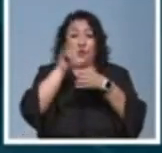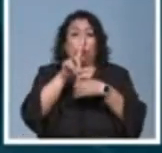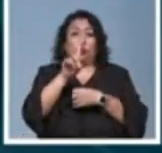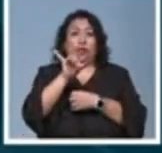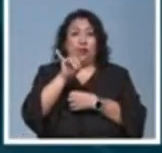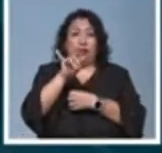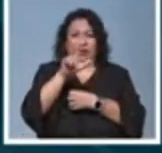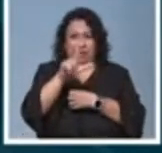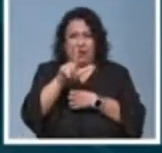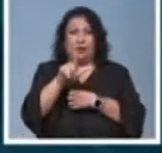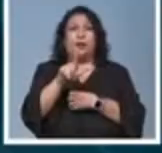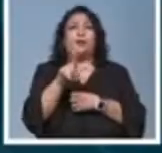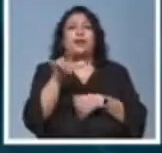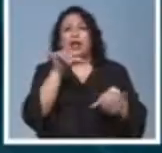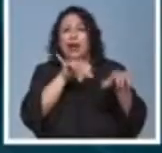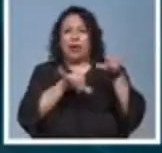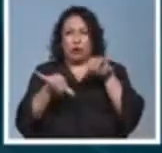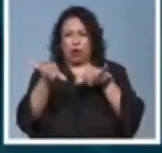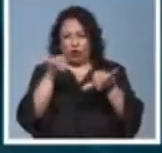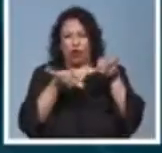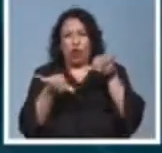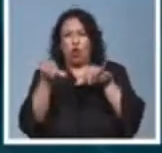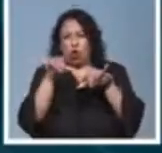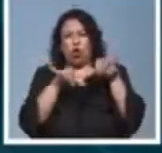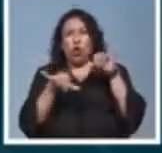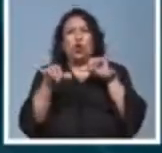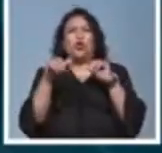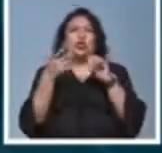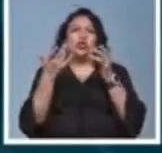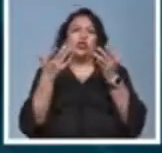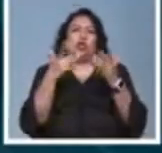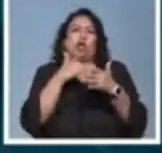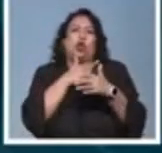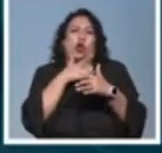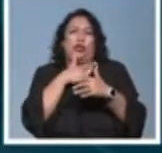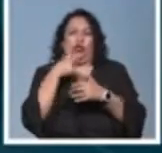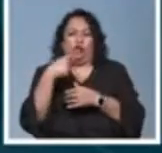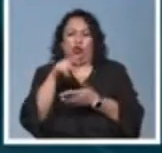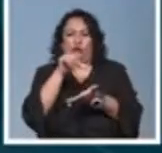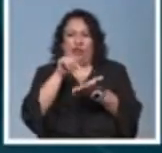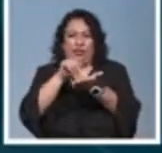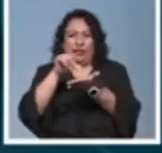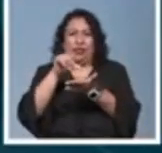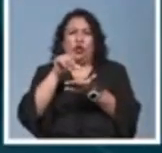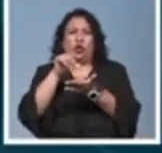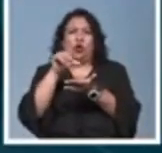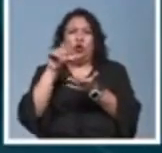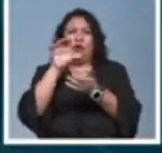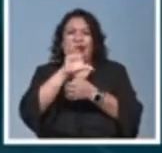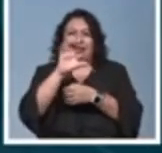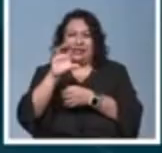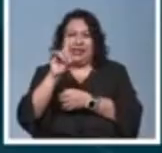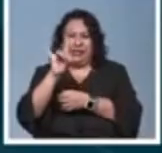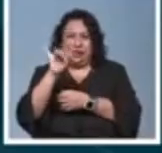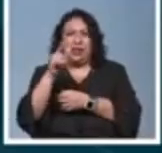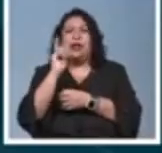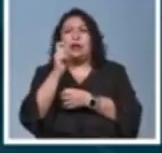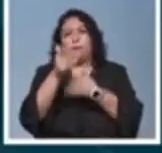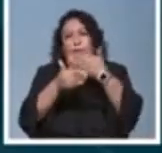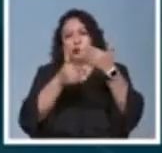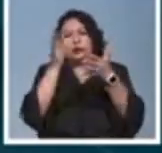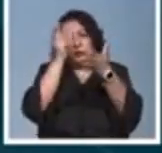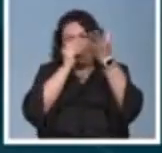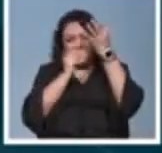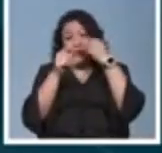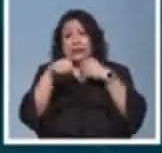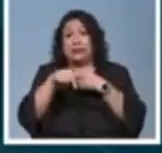Digital. Los laboratorios y el corazón del Centro de Cultura Digital son nuestros procesos de aprendizaje.